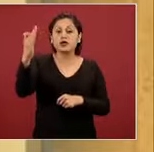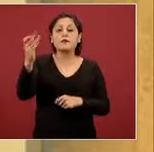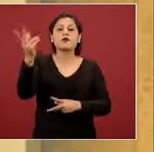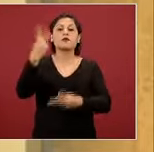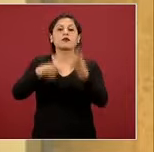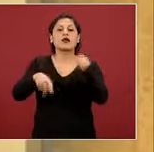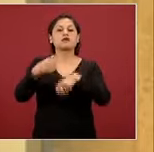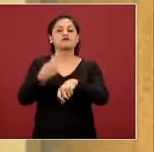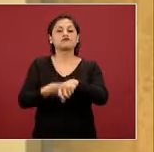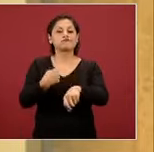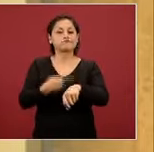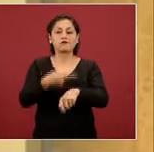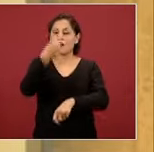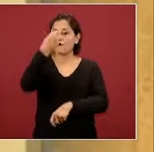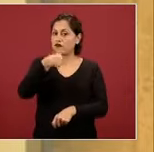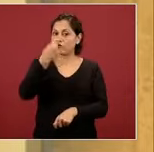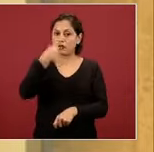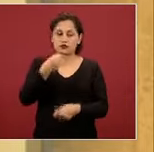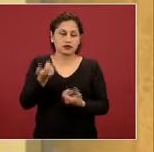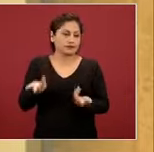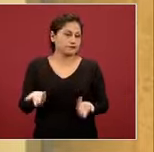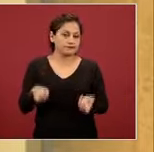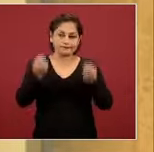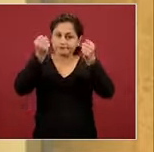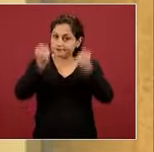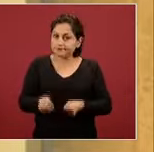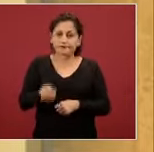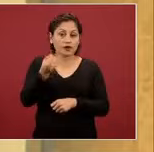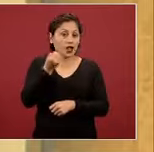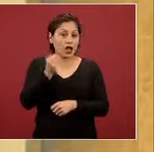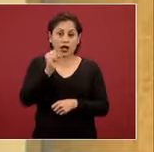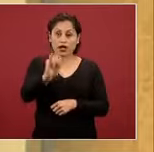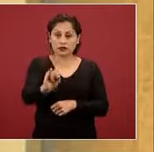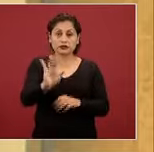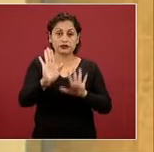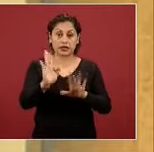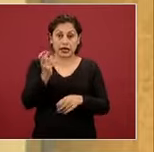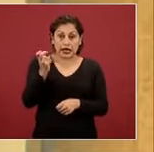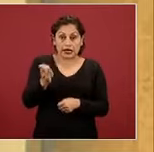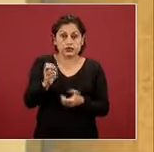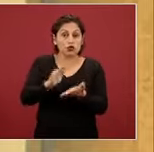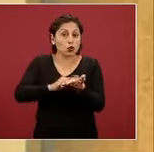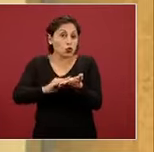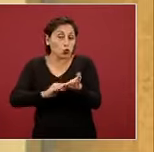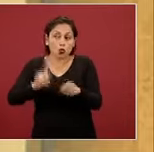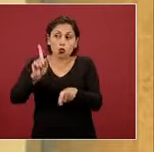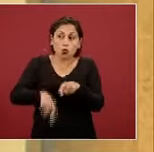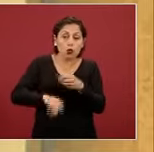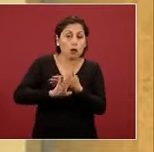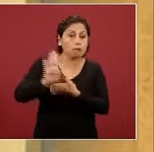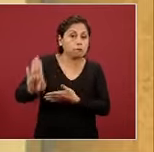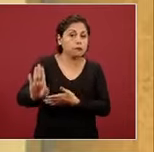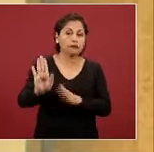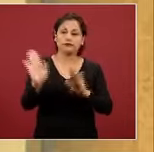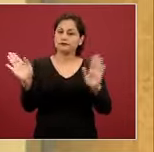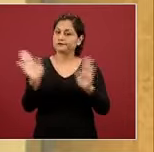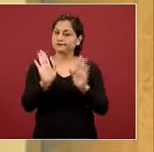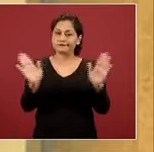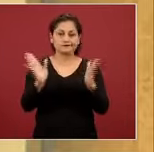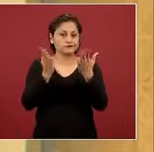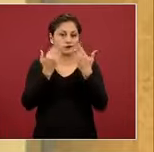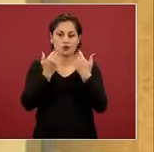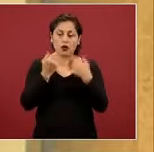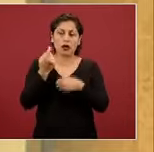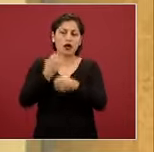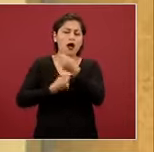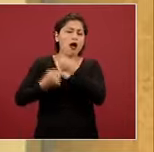influenza. Esto es absolutamente seguro, no hay manera de evitar que exista la influenza. Ha ocurrido por cientos